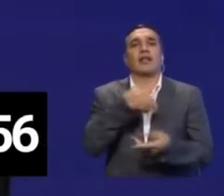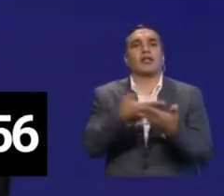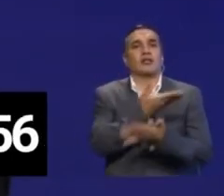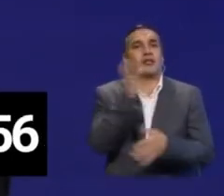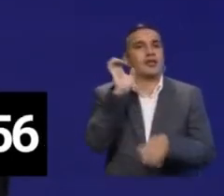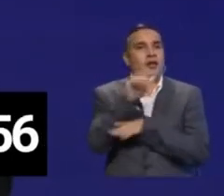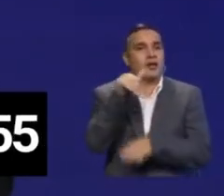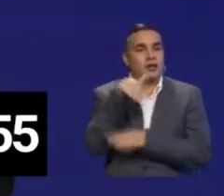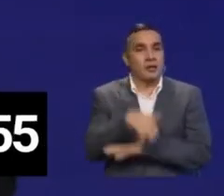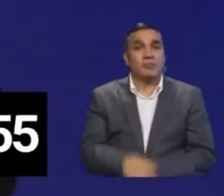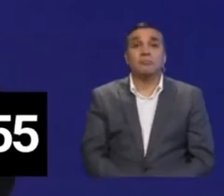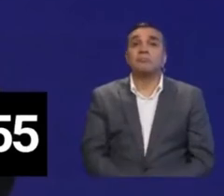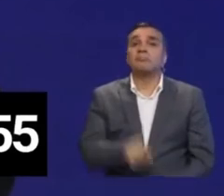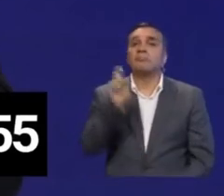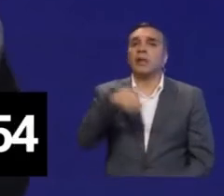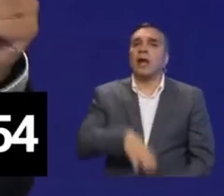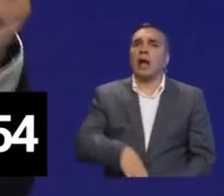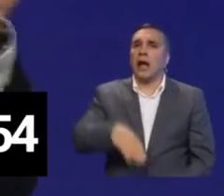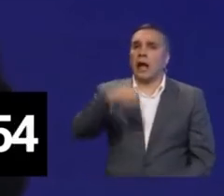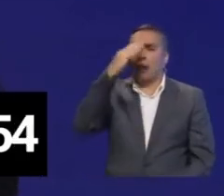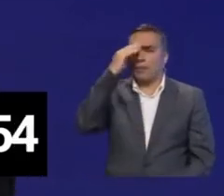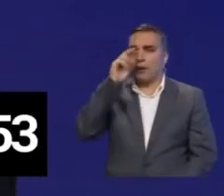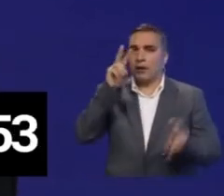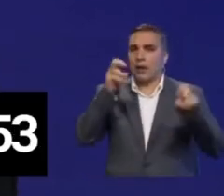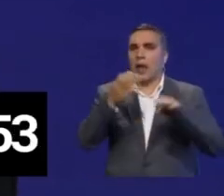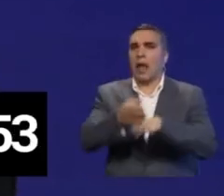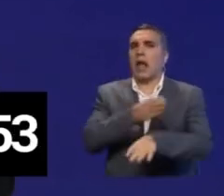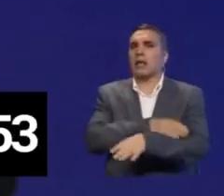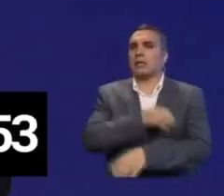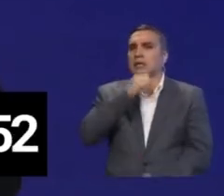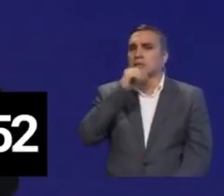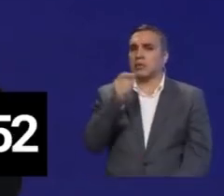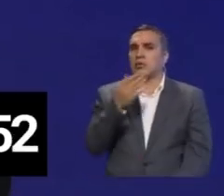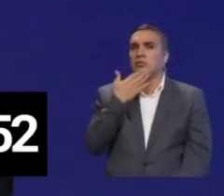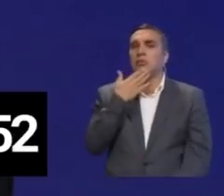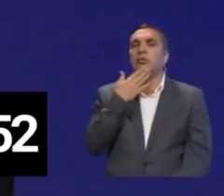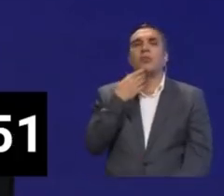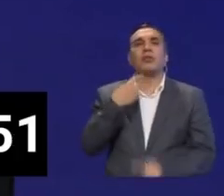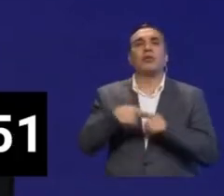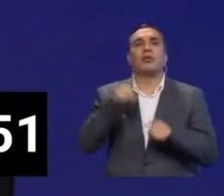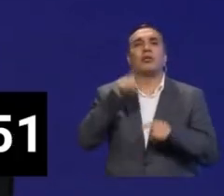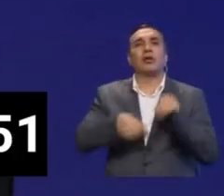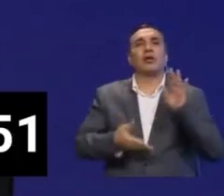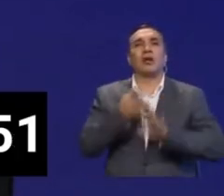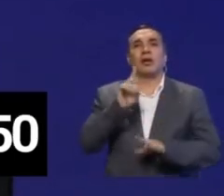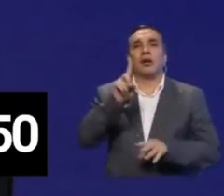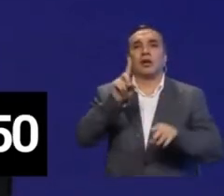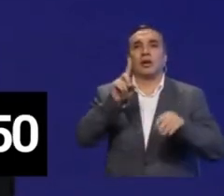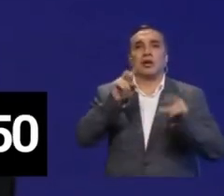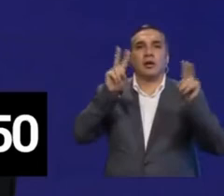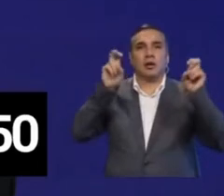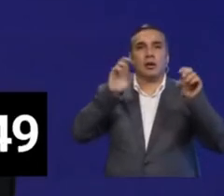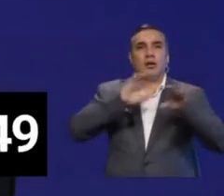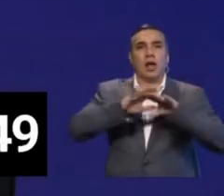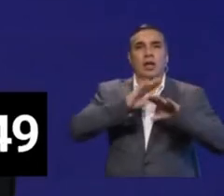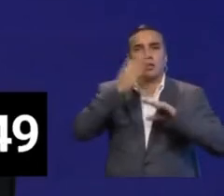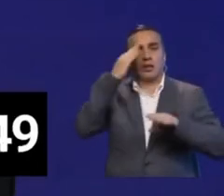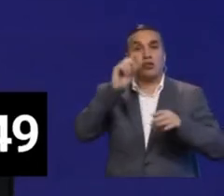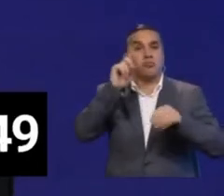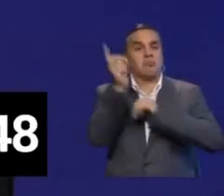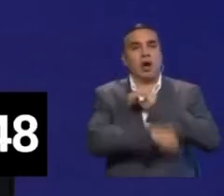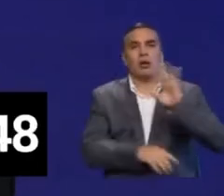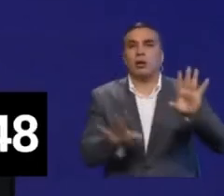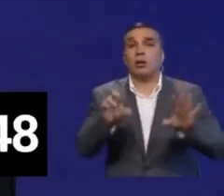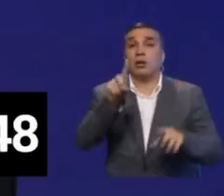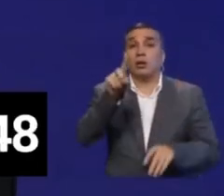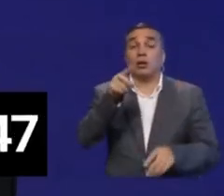ecuatorianos. Hay que aprender de las lecciones del pasado, pero no podemos ir hacia una sentencia de lo que ya conocemos.